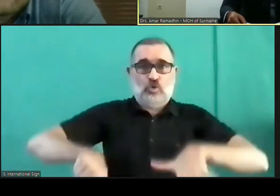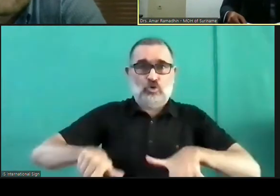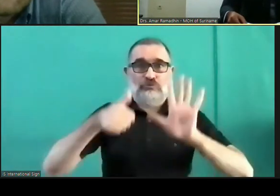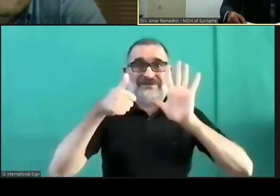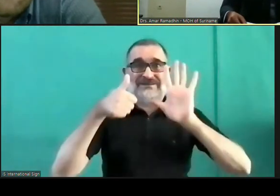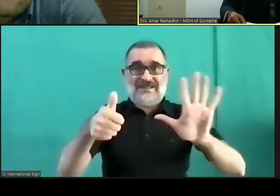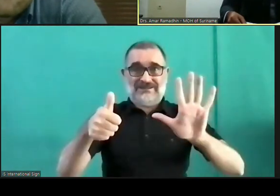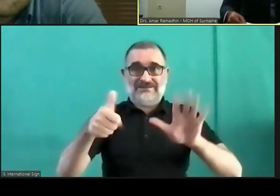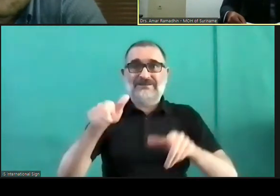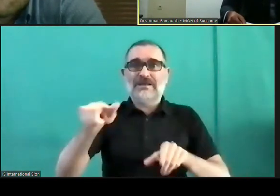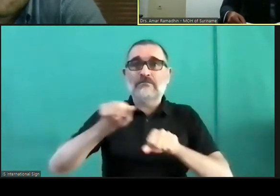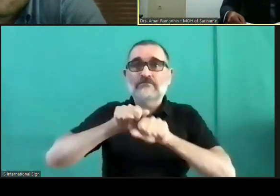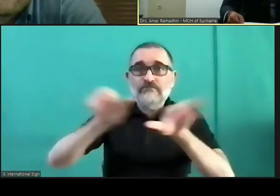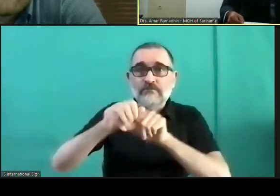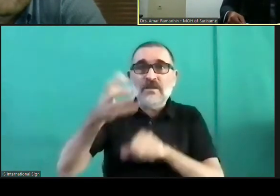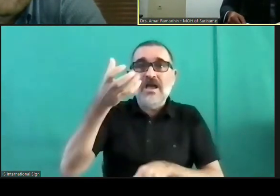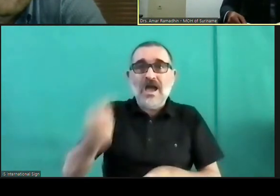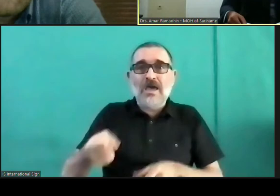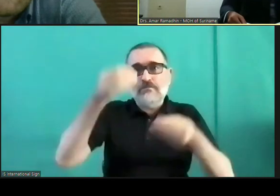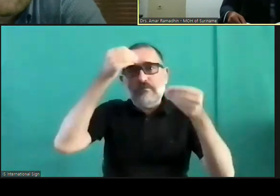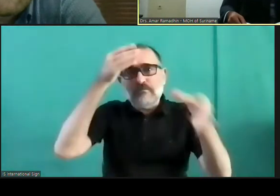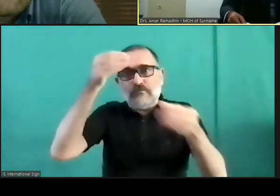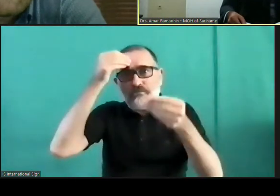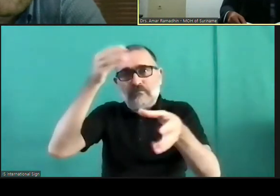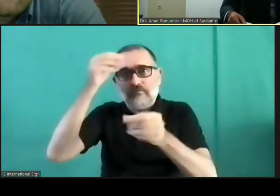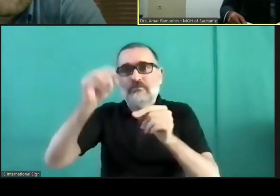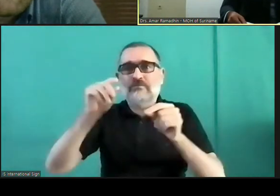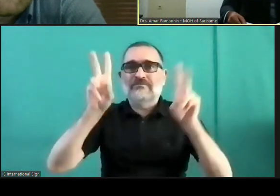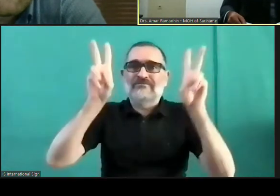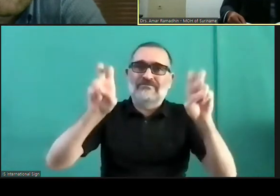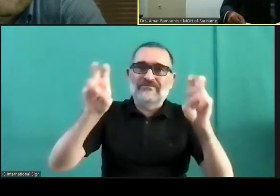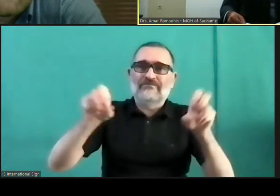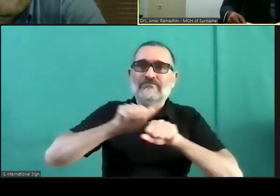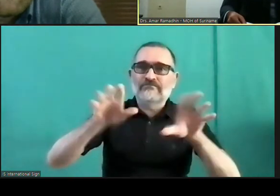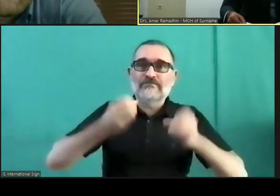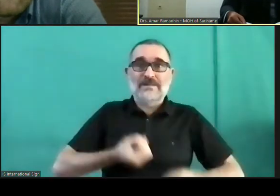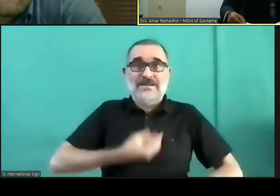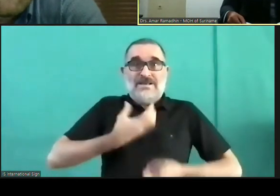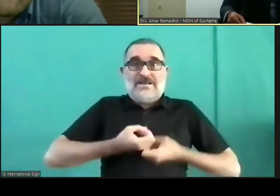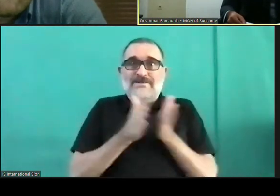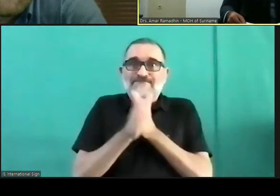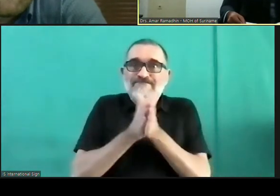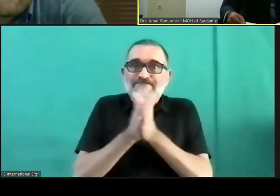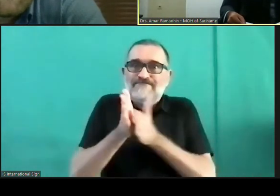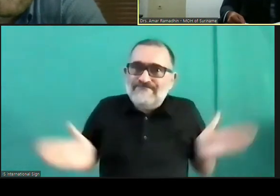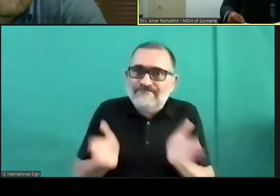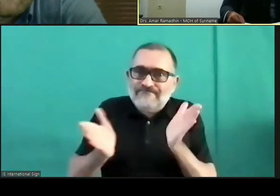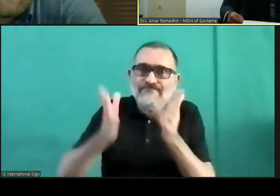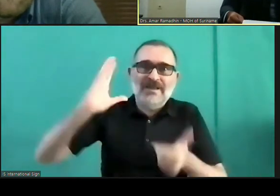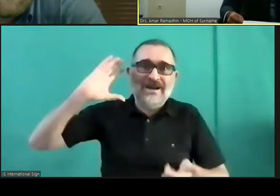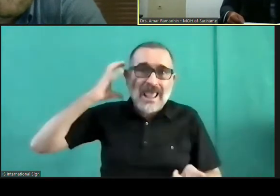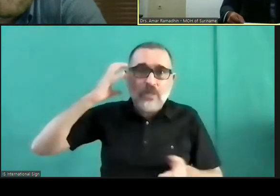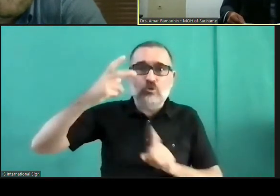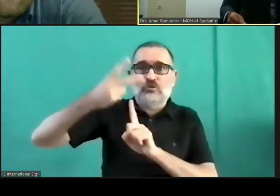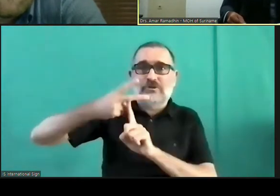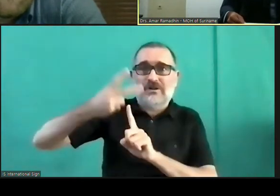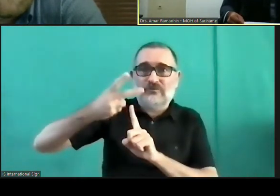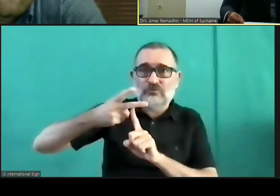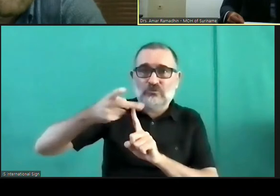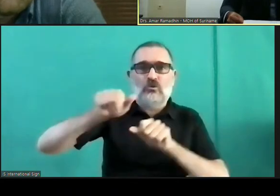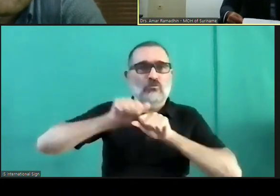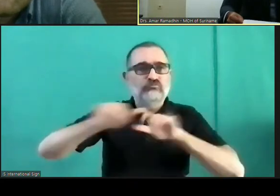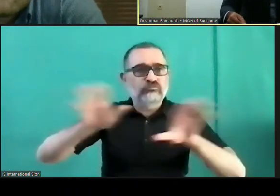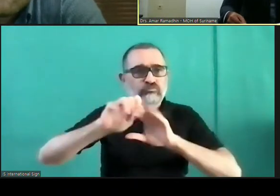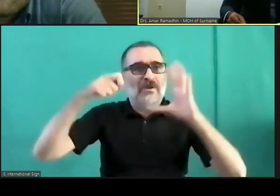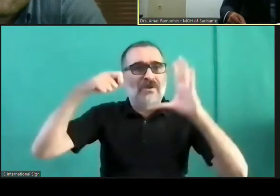organizaciones como la oficina de salud pública misión médica el centro psiquiatra psiquiátrico de